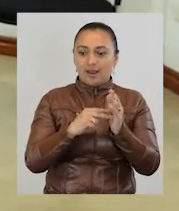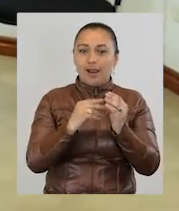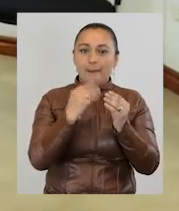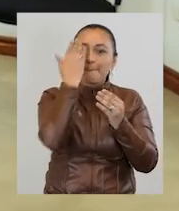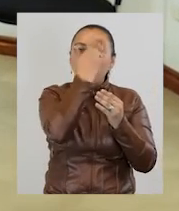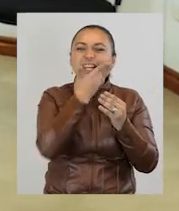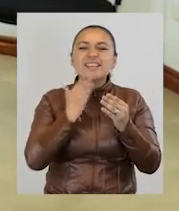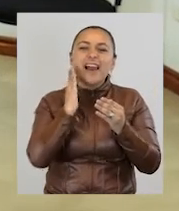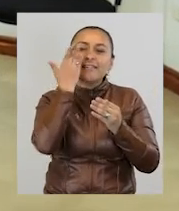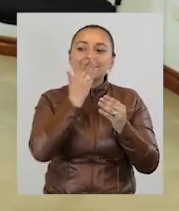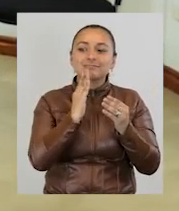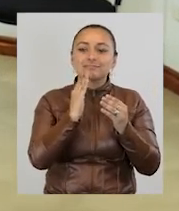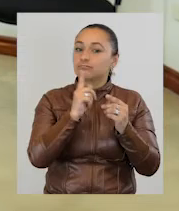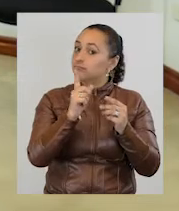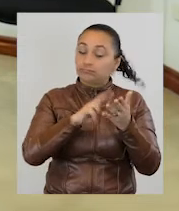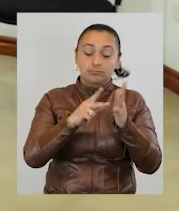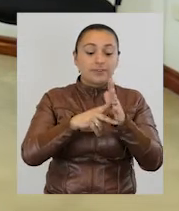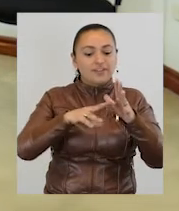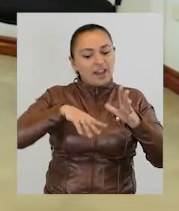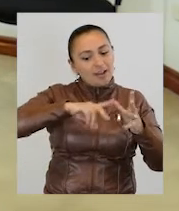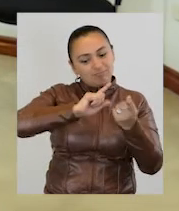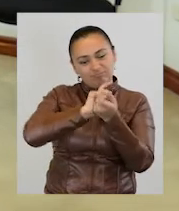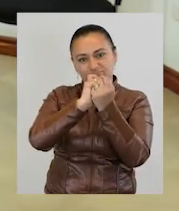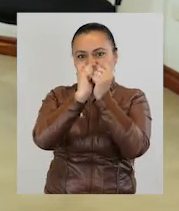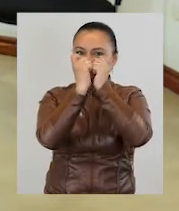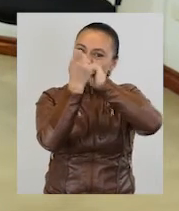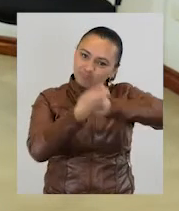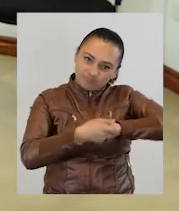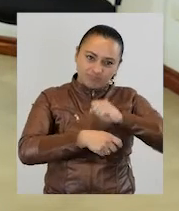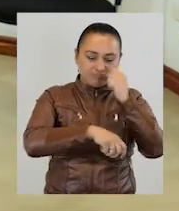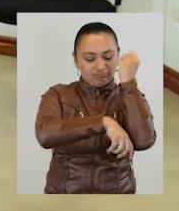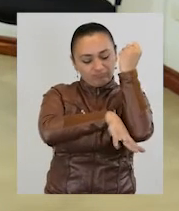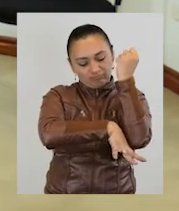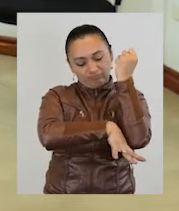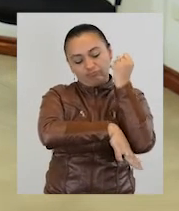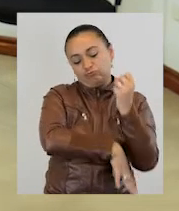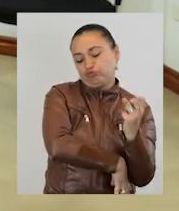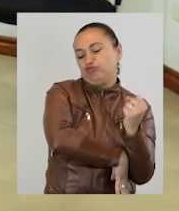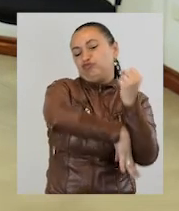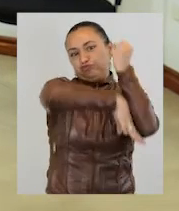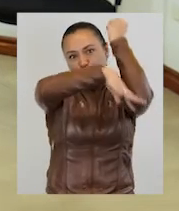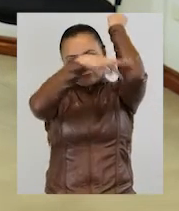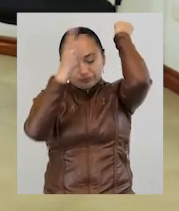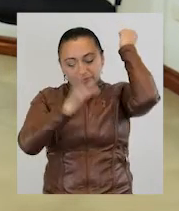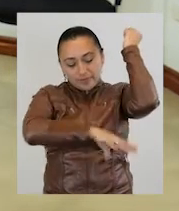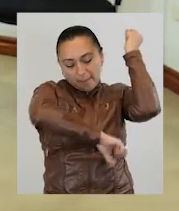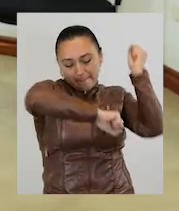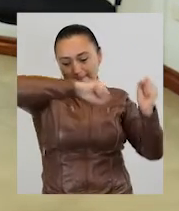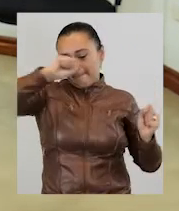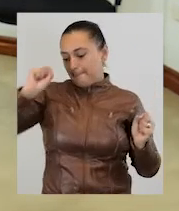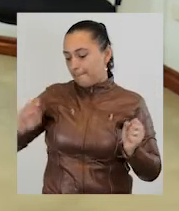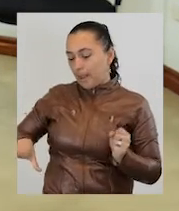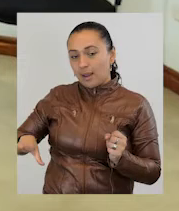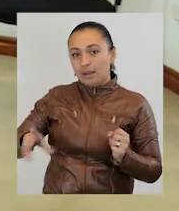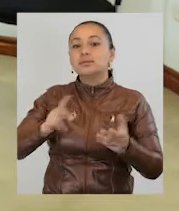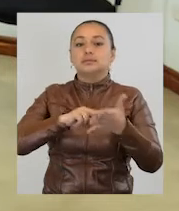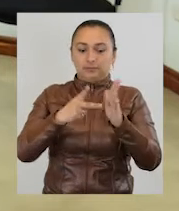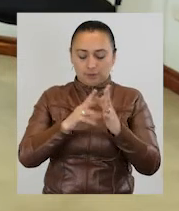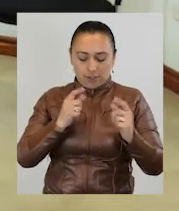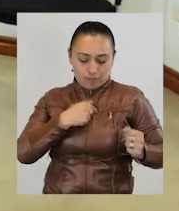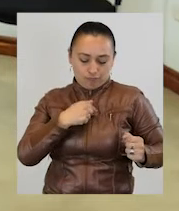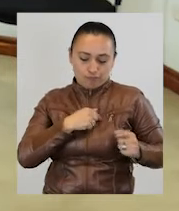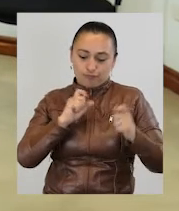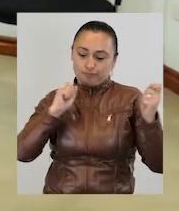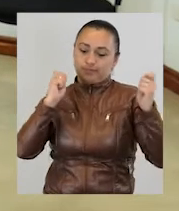maquillar las situaciones, es cambiarlas de raíz, pues solo cambiando el corazón del hombre